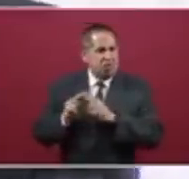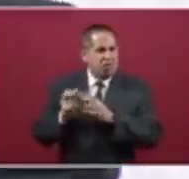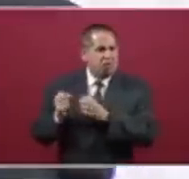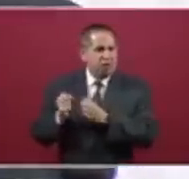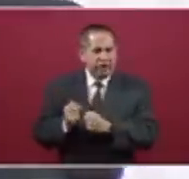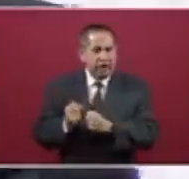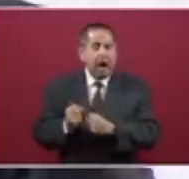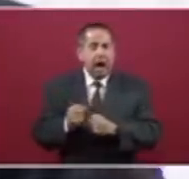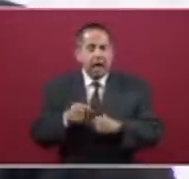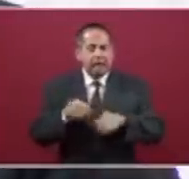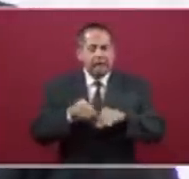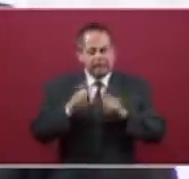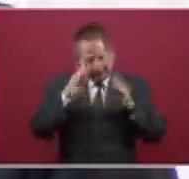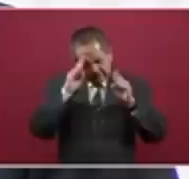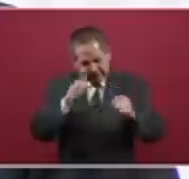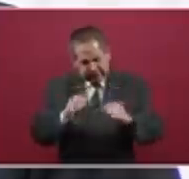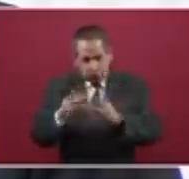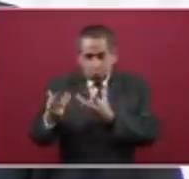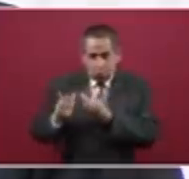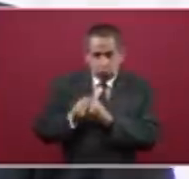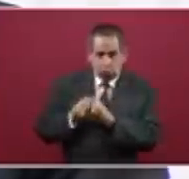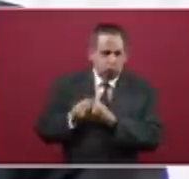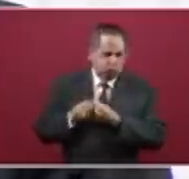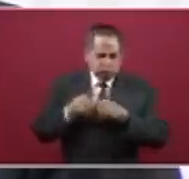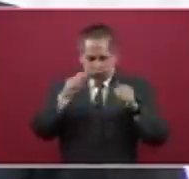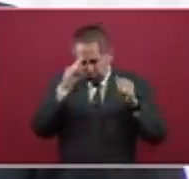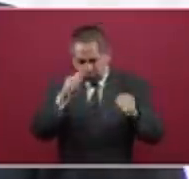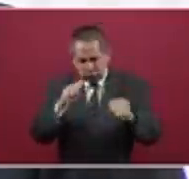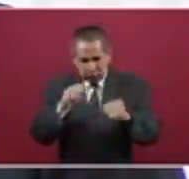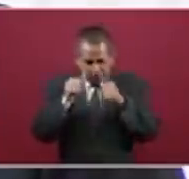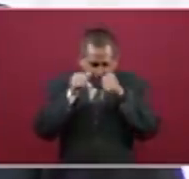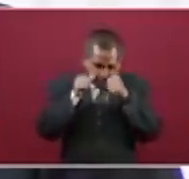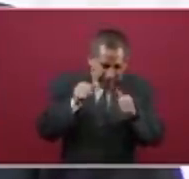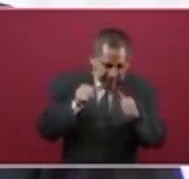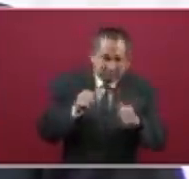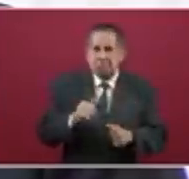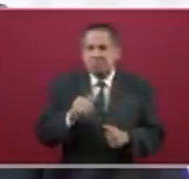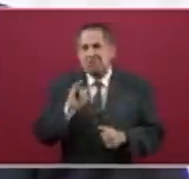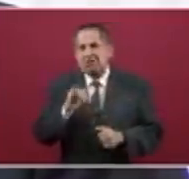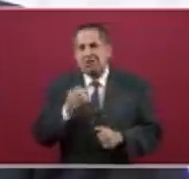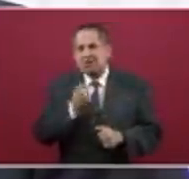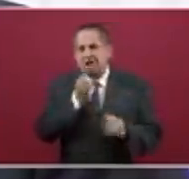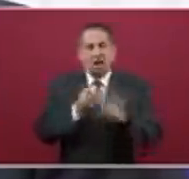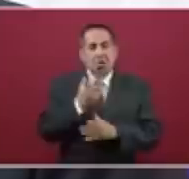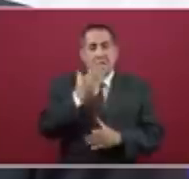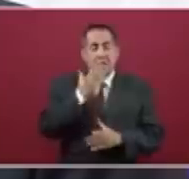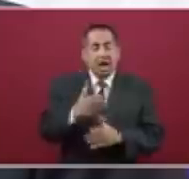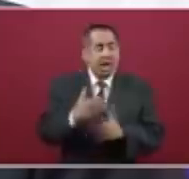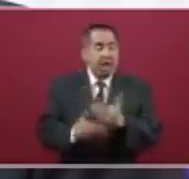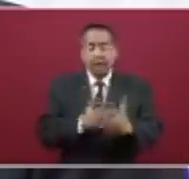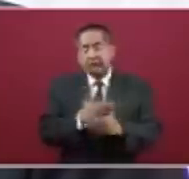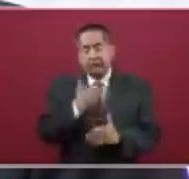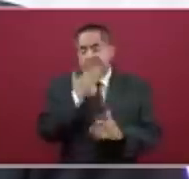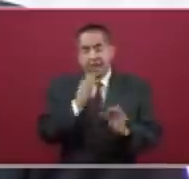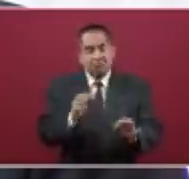y trabajamos de manera conjunta y se logró avanzar